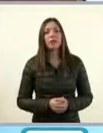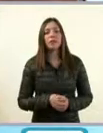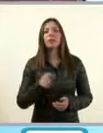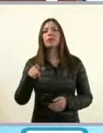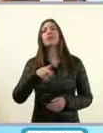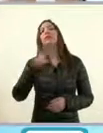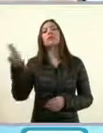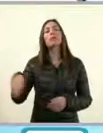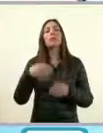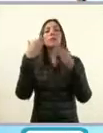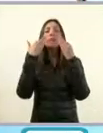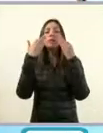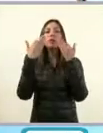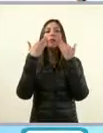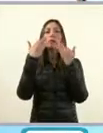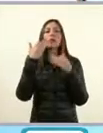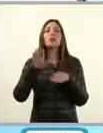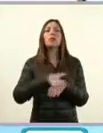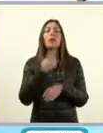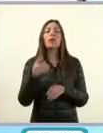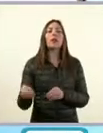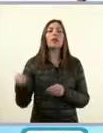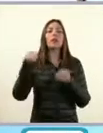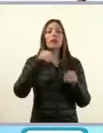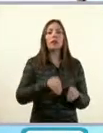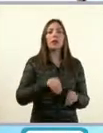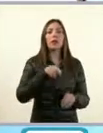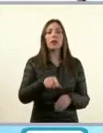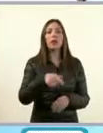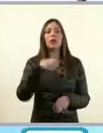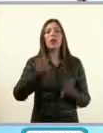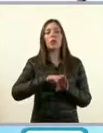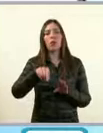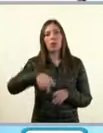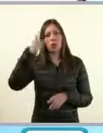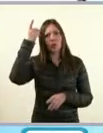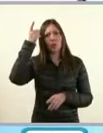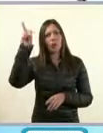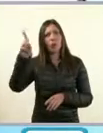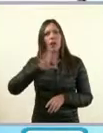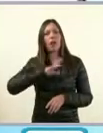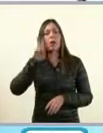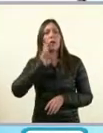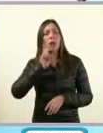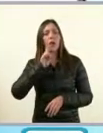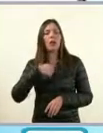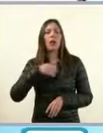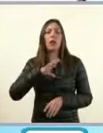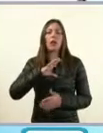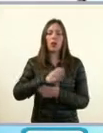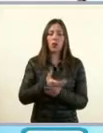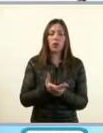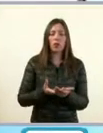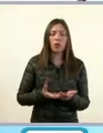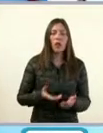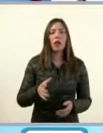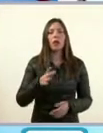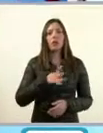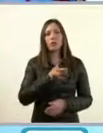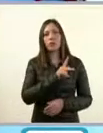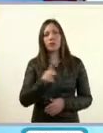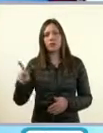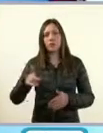vengo a acreditar que la causa generadora de mi posesión es en concepto de dueño y lo acredita, ¿no? Tengo un contrato. ¿Y cuando es de forma continua, qué